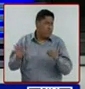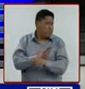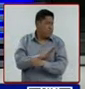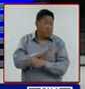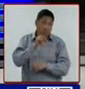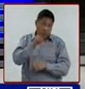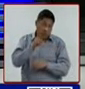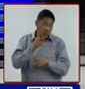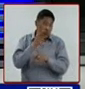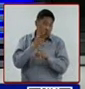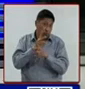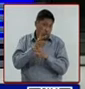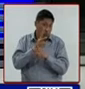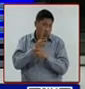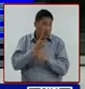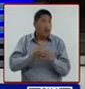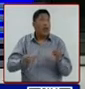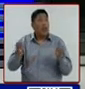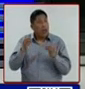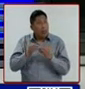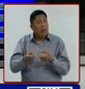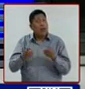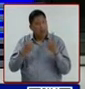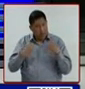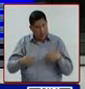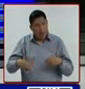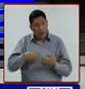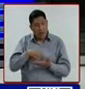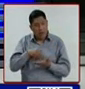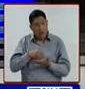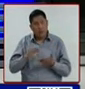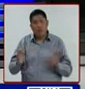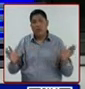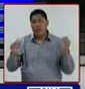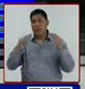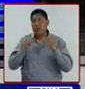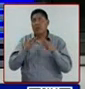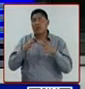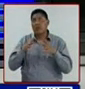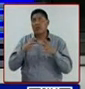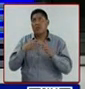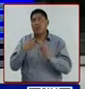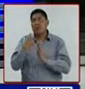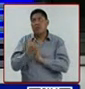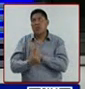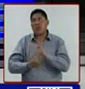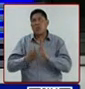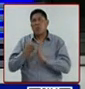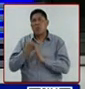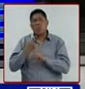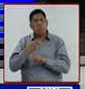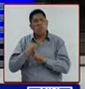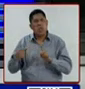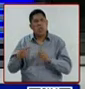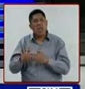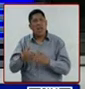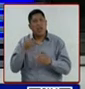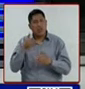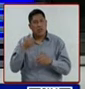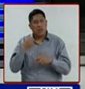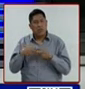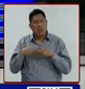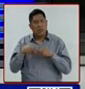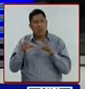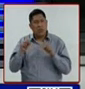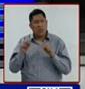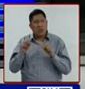tiene que tomar sus previsiones y más si va a venir al centro de la ciudad de La Paz. Tiene que salir con por lo menos una hora y media de anticipación, ¿no? Para evitar estos